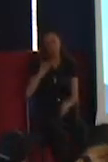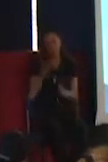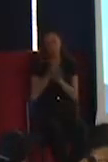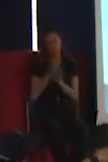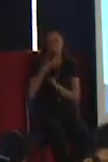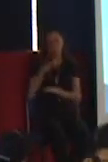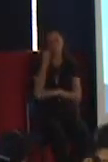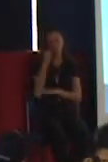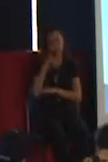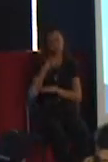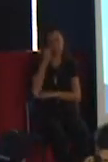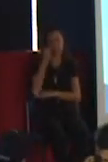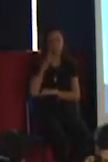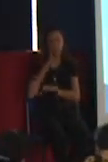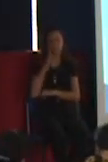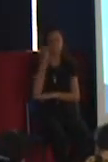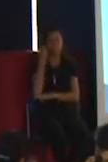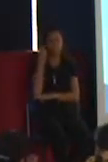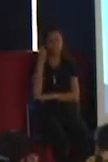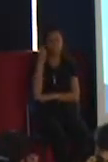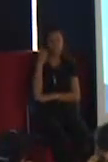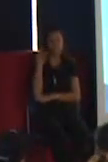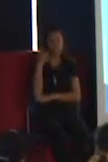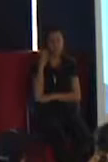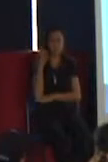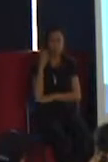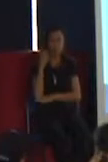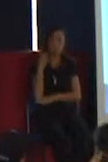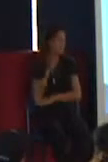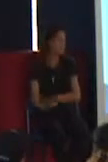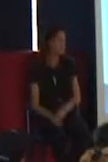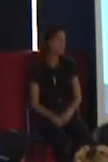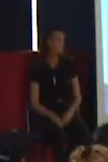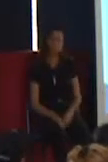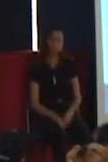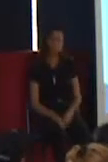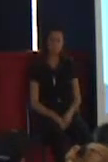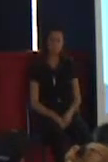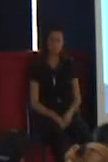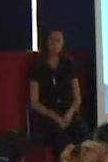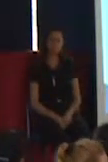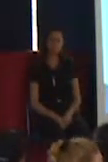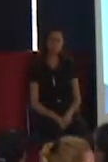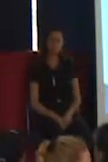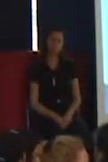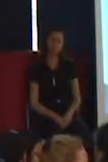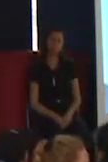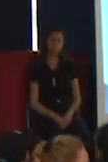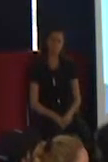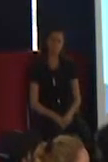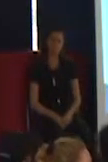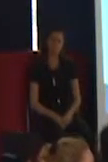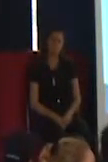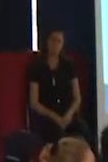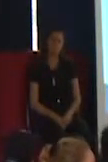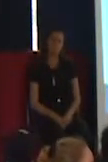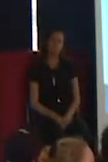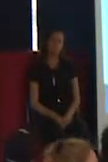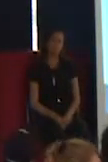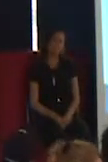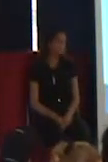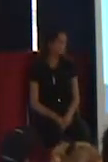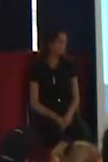donde vamos a mirar cómo se va a generar esa calidad de vivienda para las personas con discapacidad,